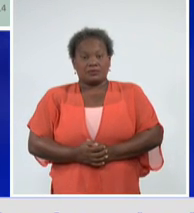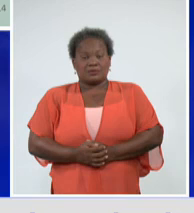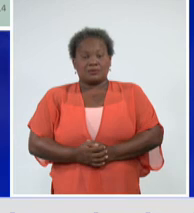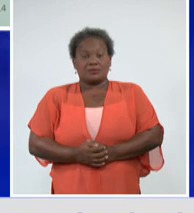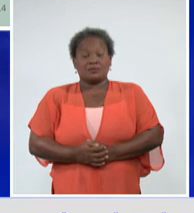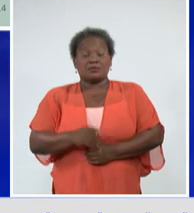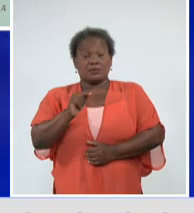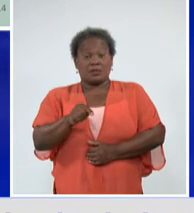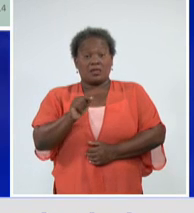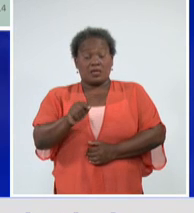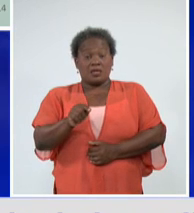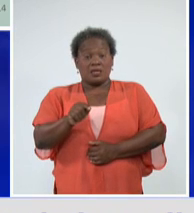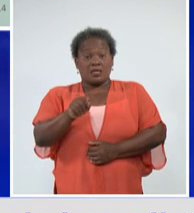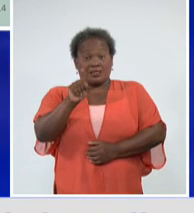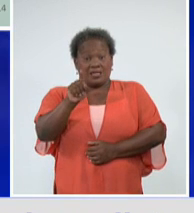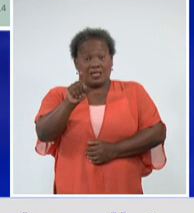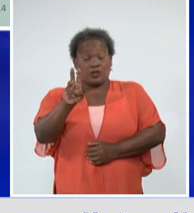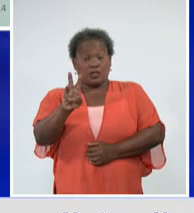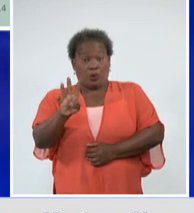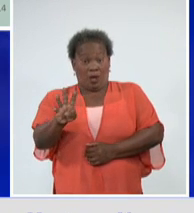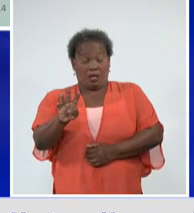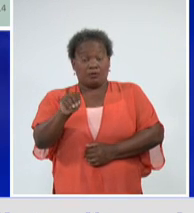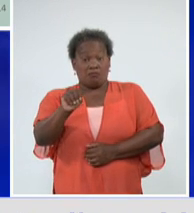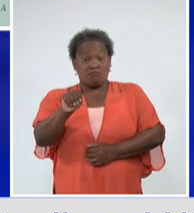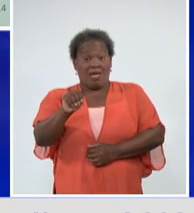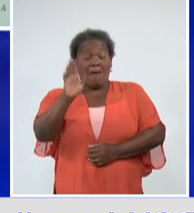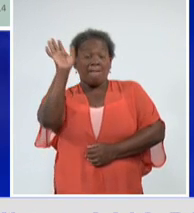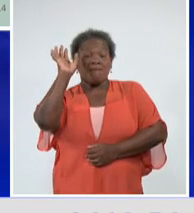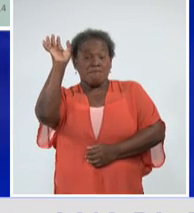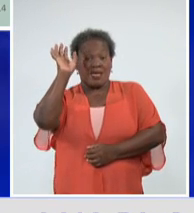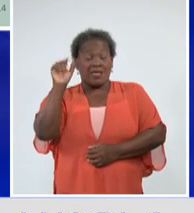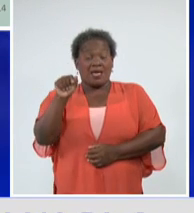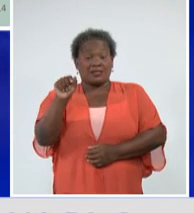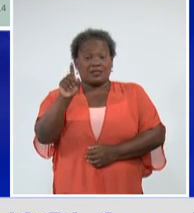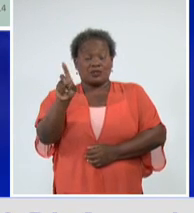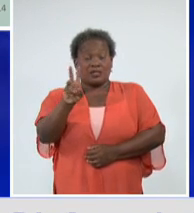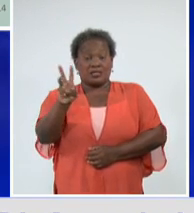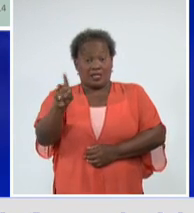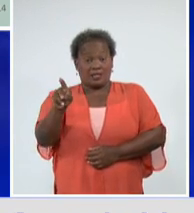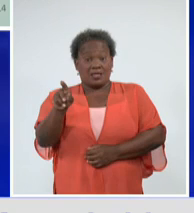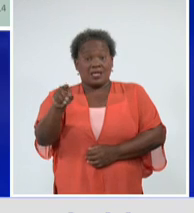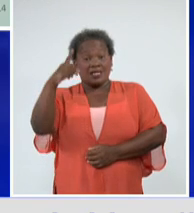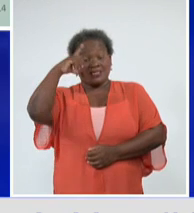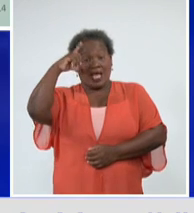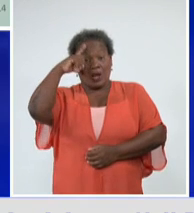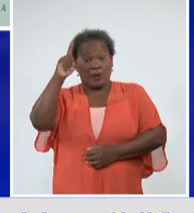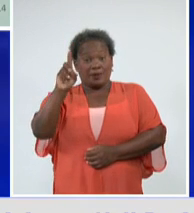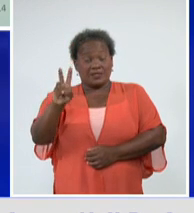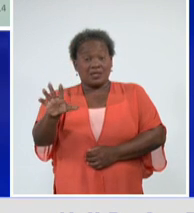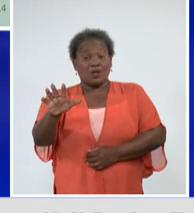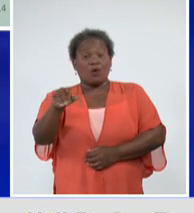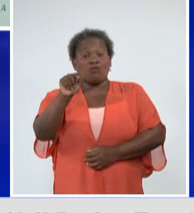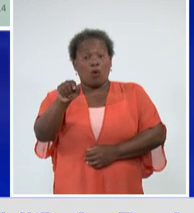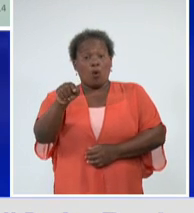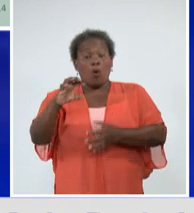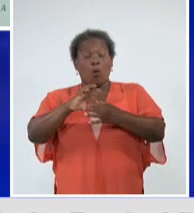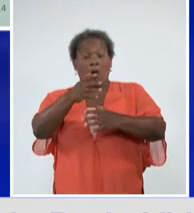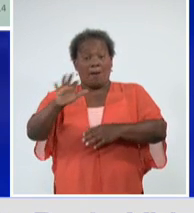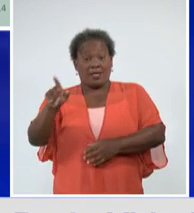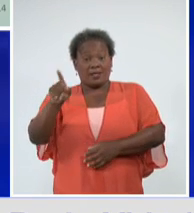frente 34, Mella 33, San Luis 25, Contramaestre 19, Guamá 18,